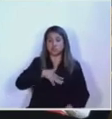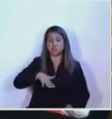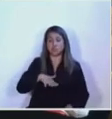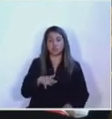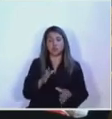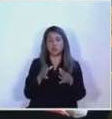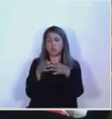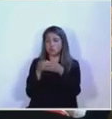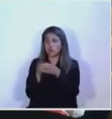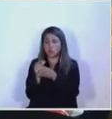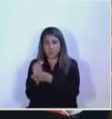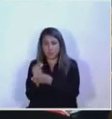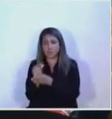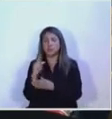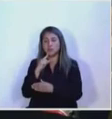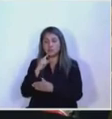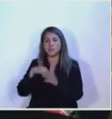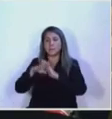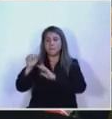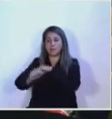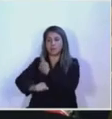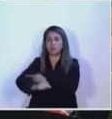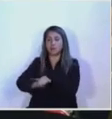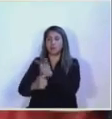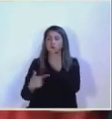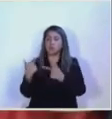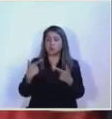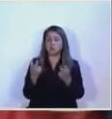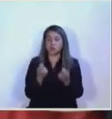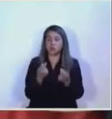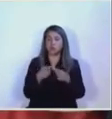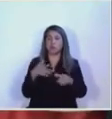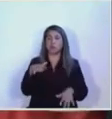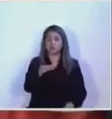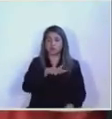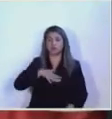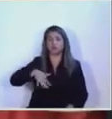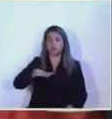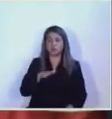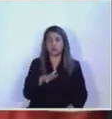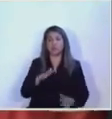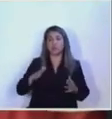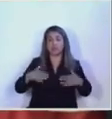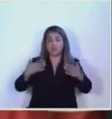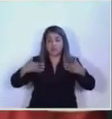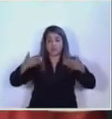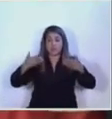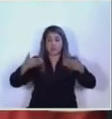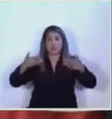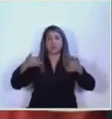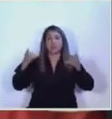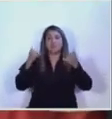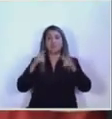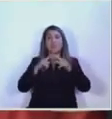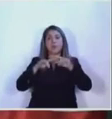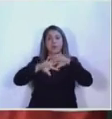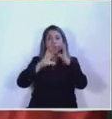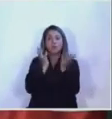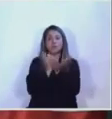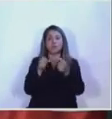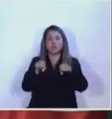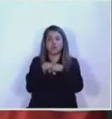grupo concentra gran parte del poder político, económico y social y goza de las modernidades de la globalización, y por otro